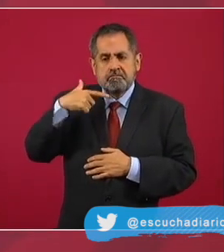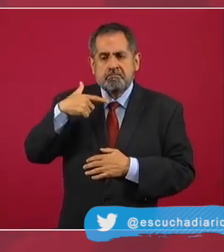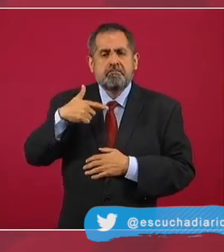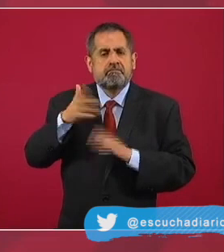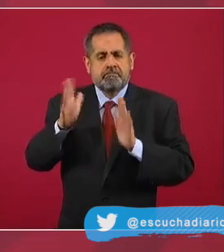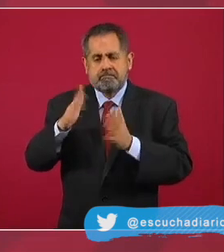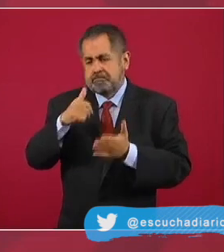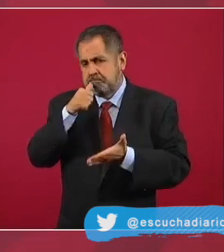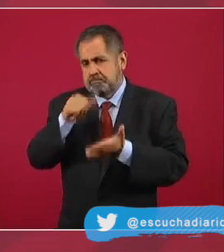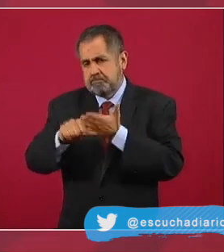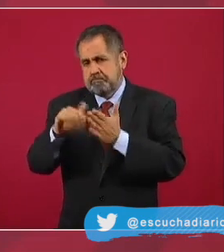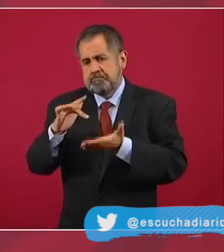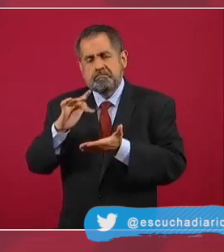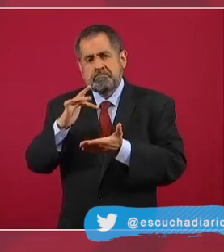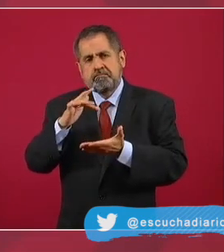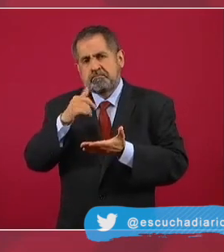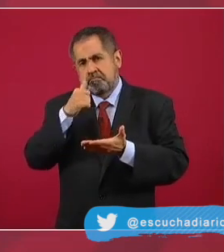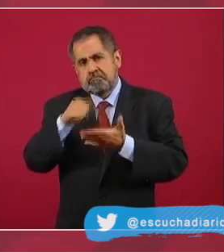envié una carta